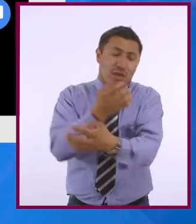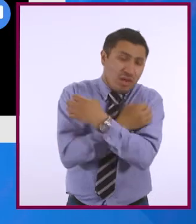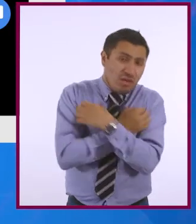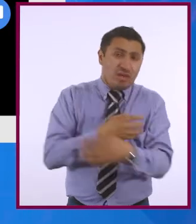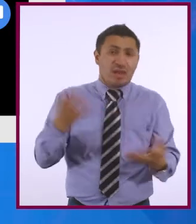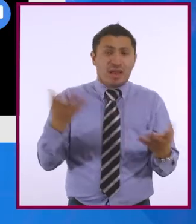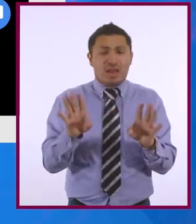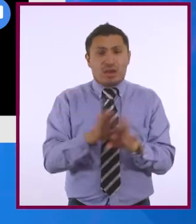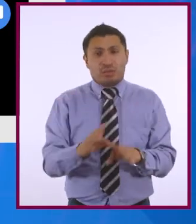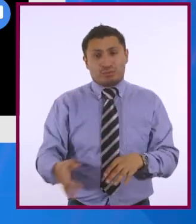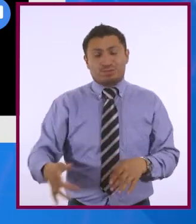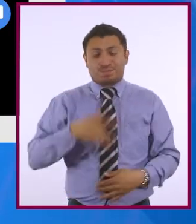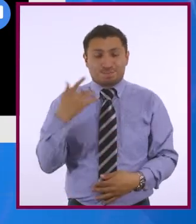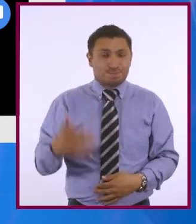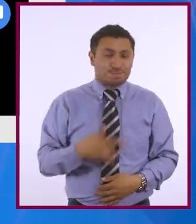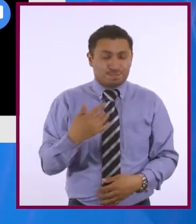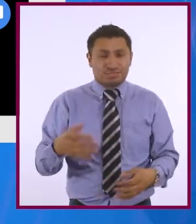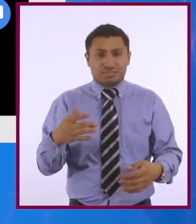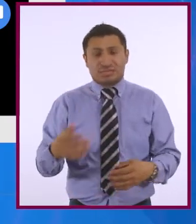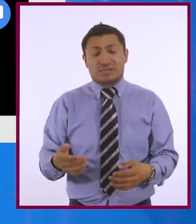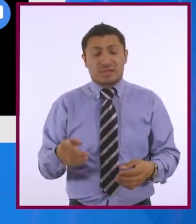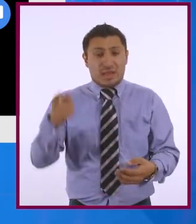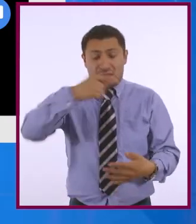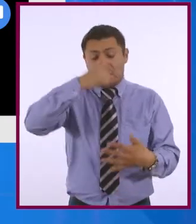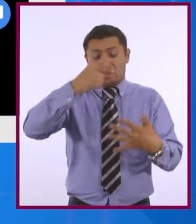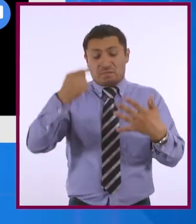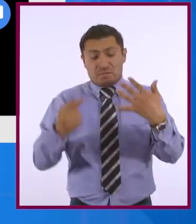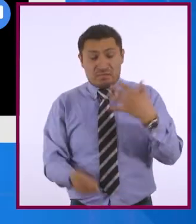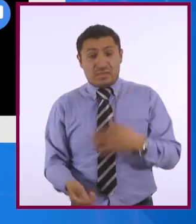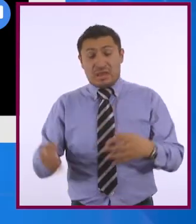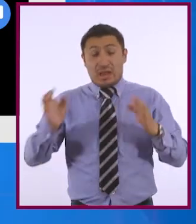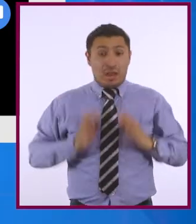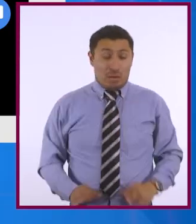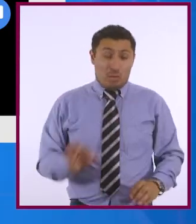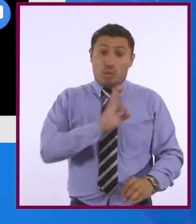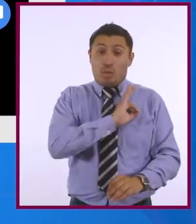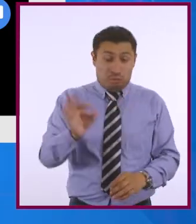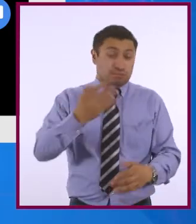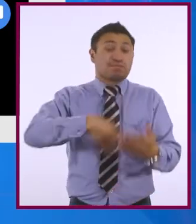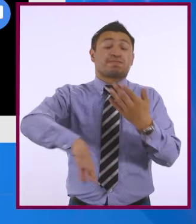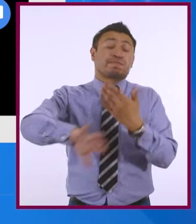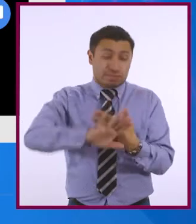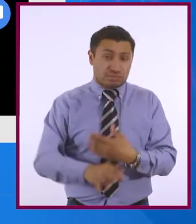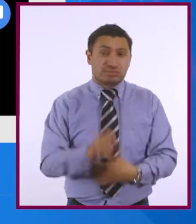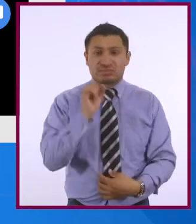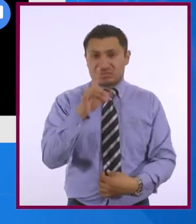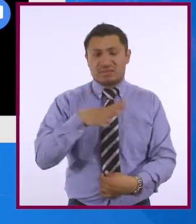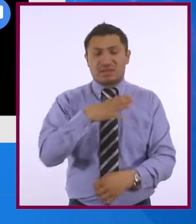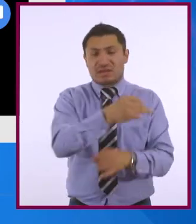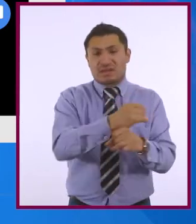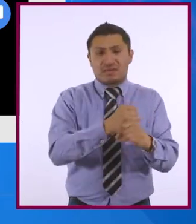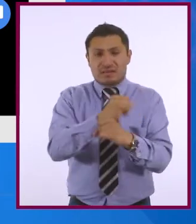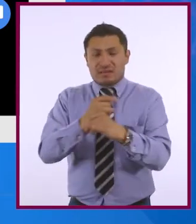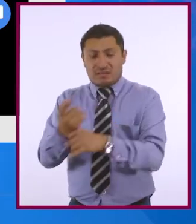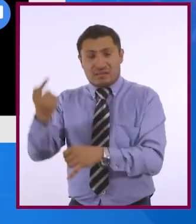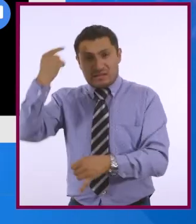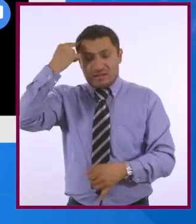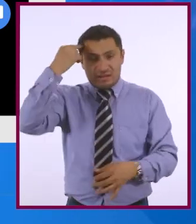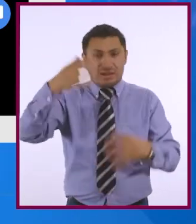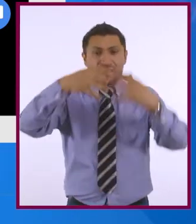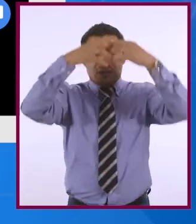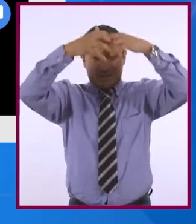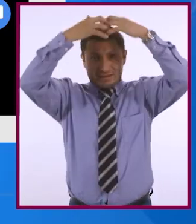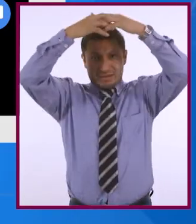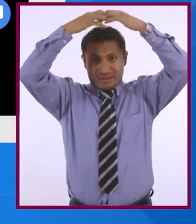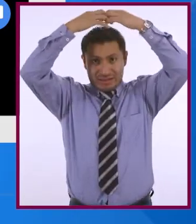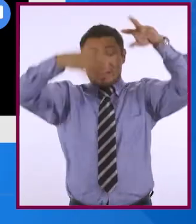genera somatizar los sentimientos y físicamente pueden afectar. También hay estudios que en el cerebro,